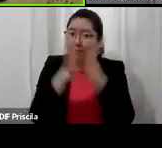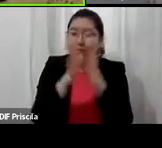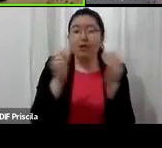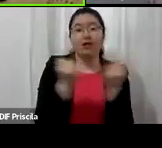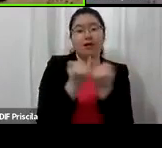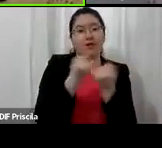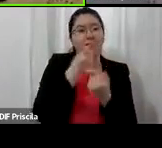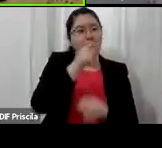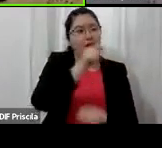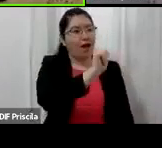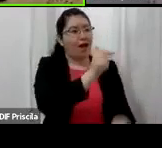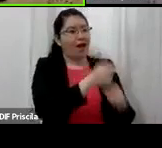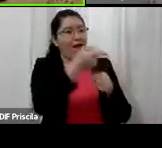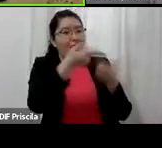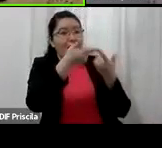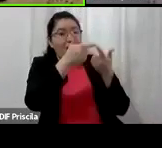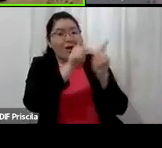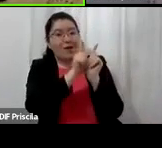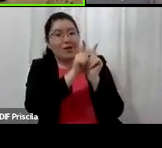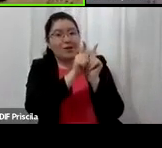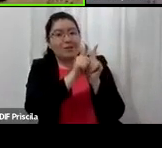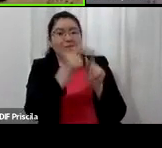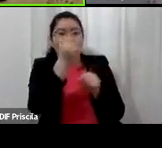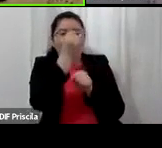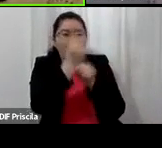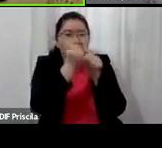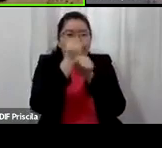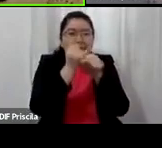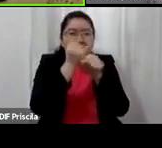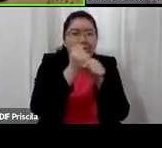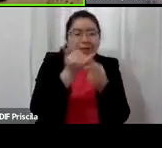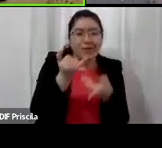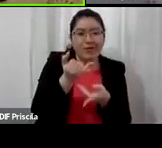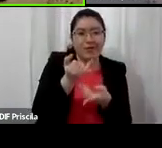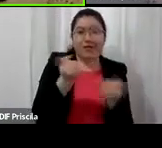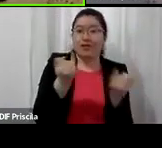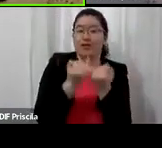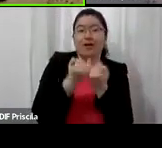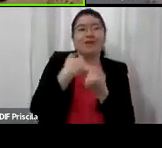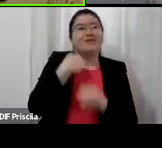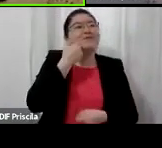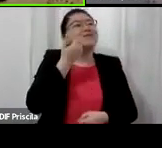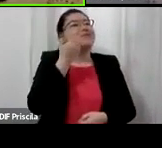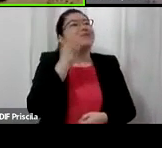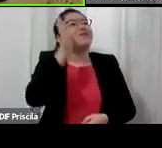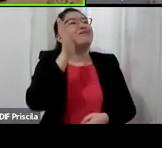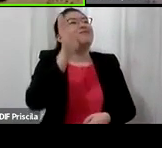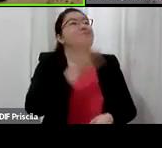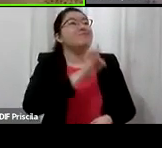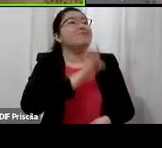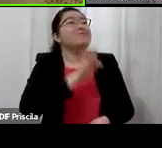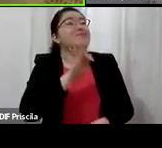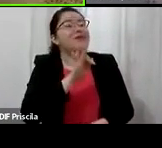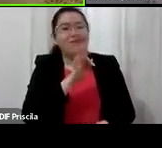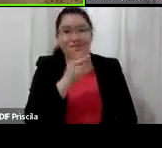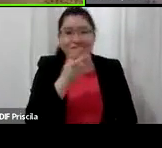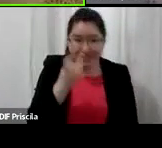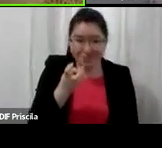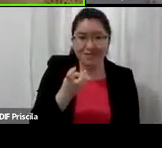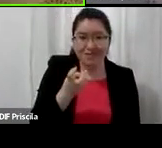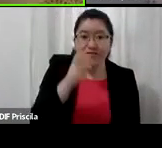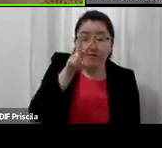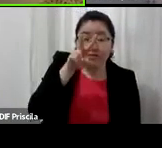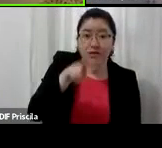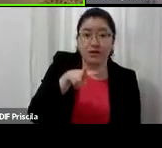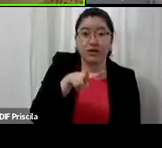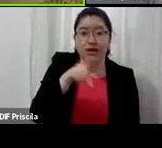de detectives y también aspiraban y pedían ser del grupo de detectives. Entonces es muy lindo que eso se pueda